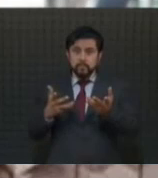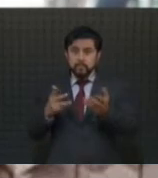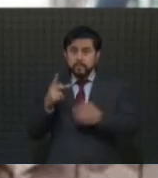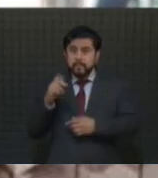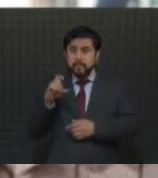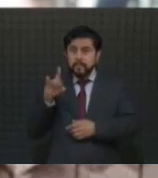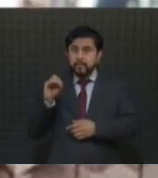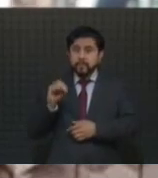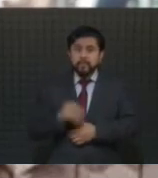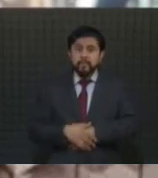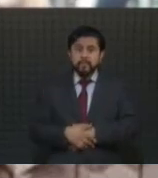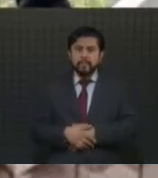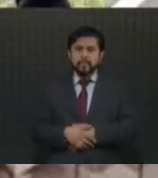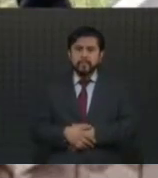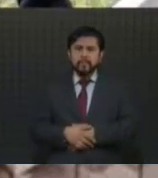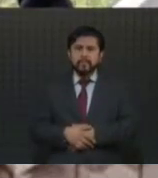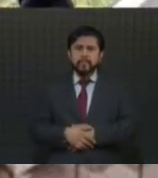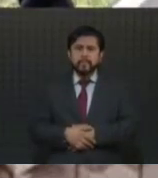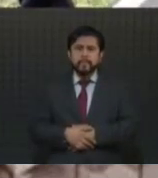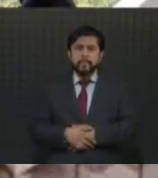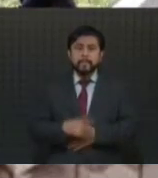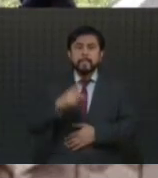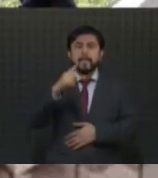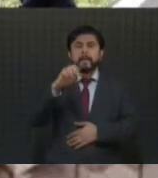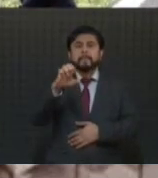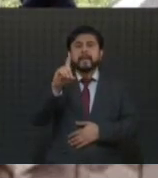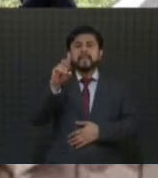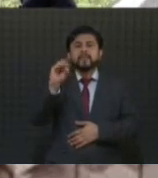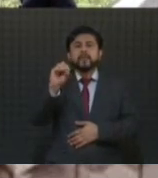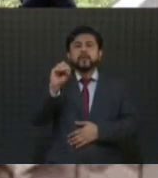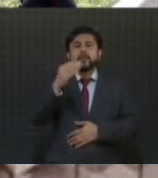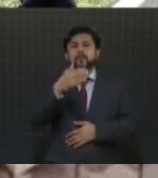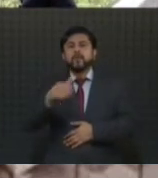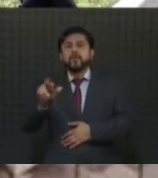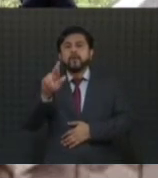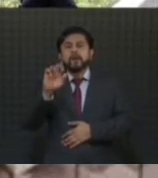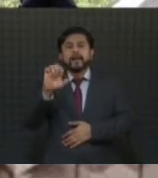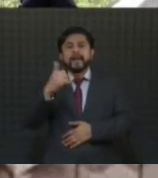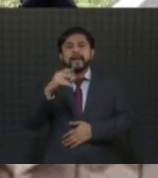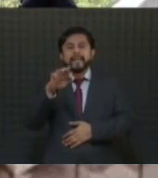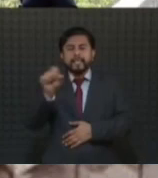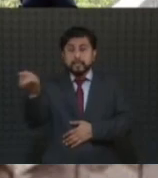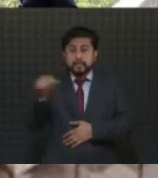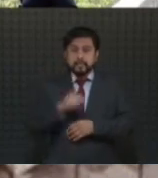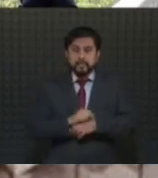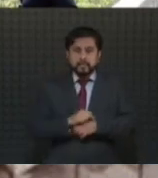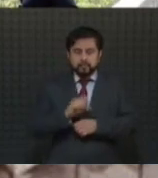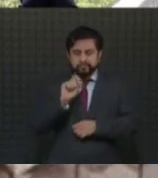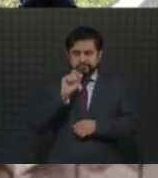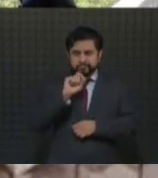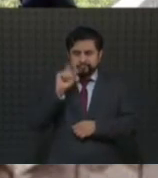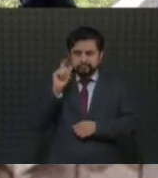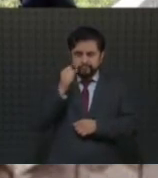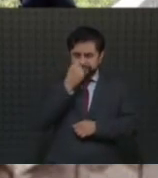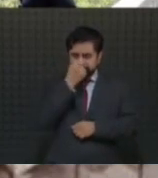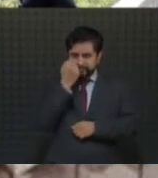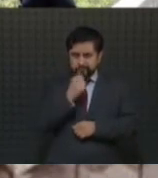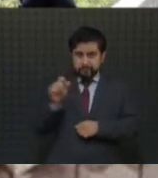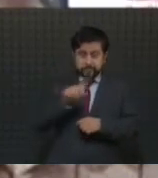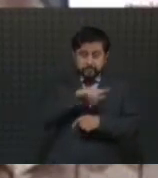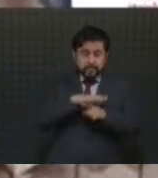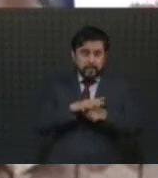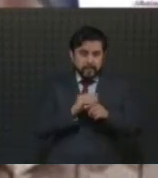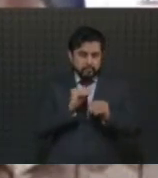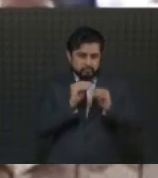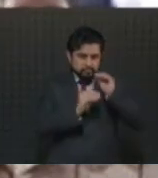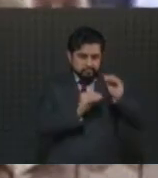Pedro, ¿cómo se apela? Pedro Reyes, que es un gran escultor mexicano, que está haciendo